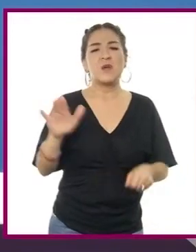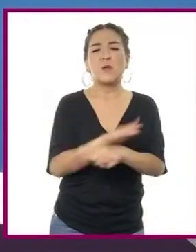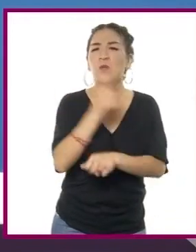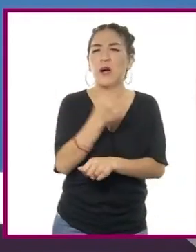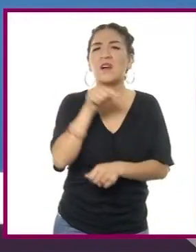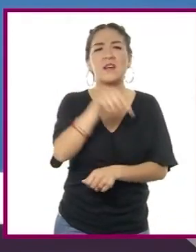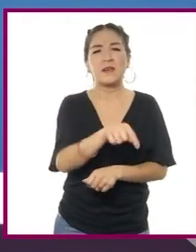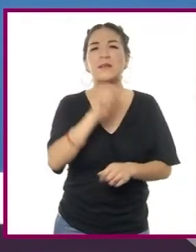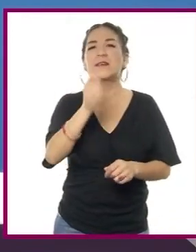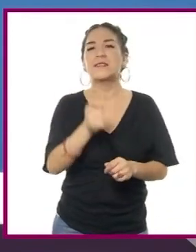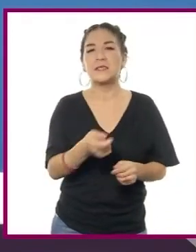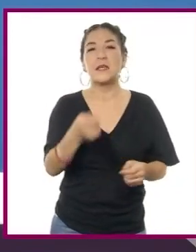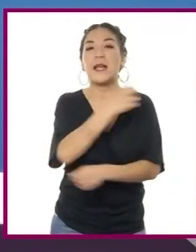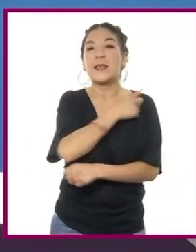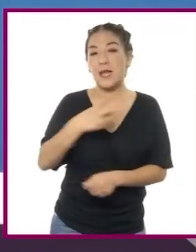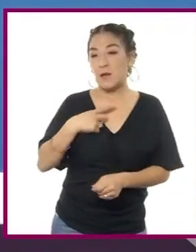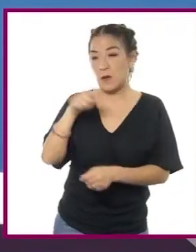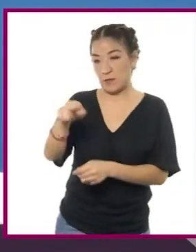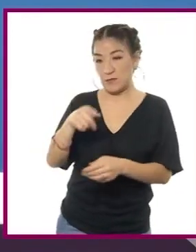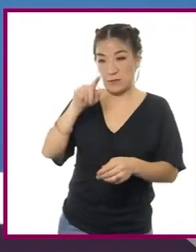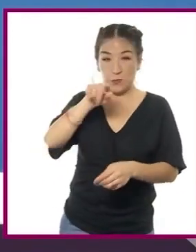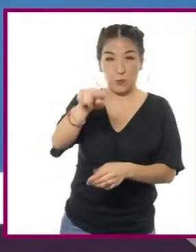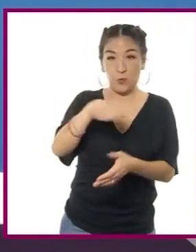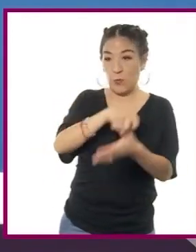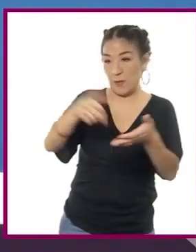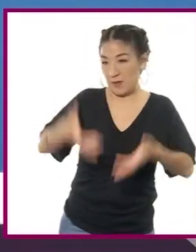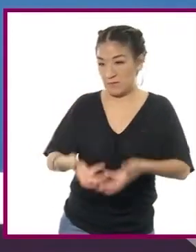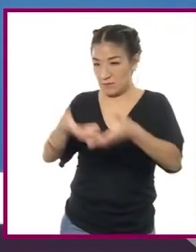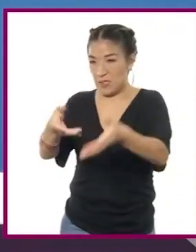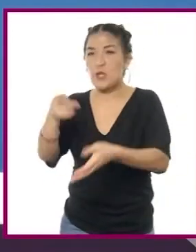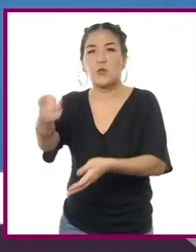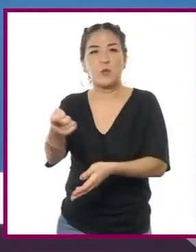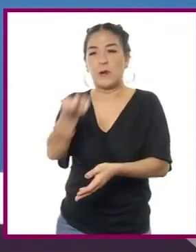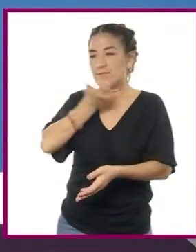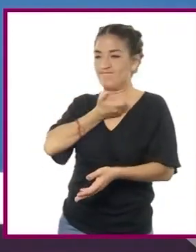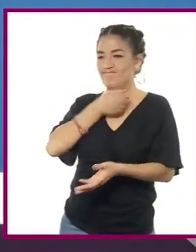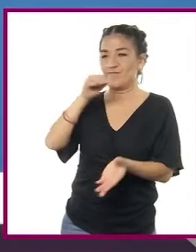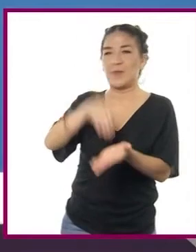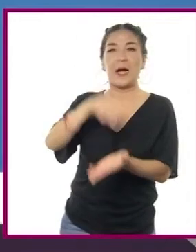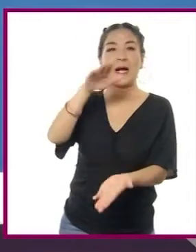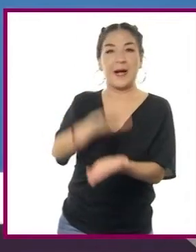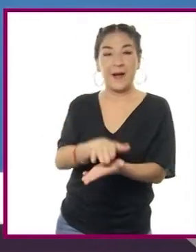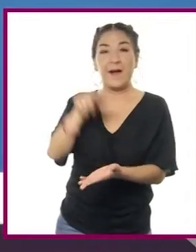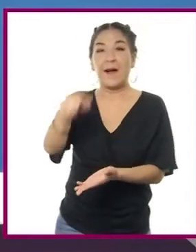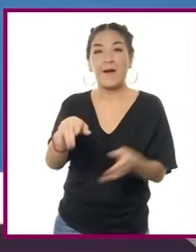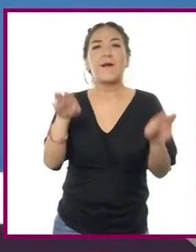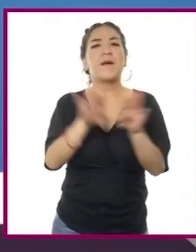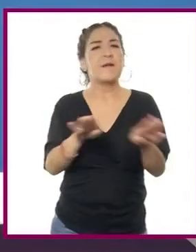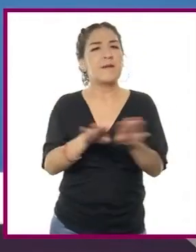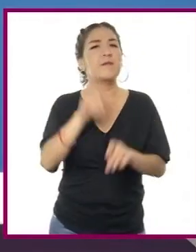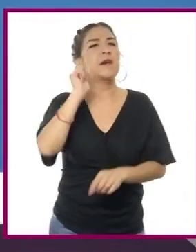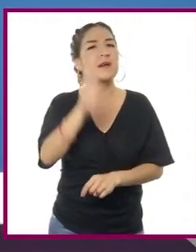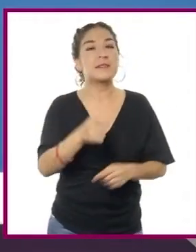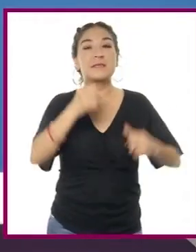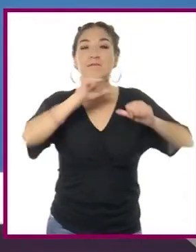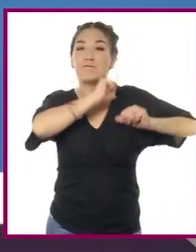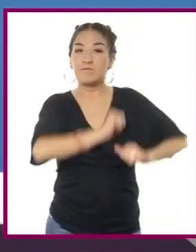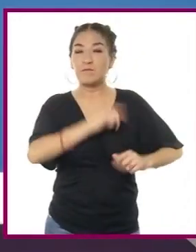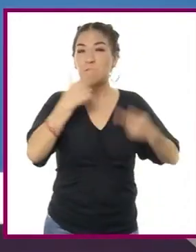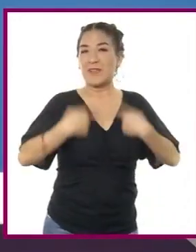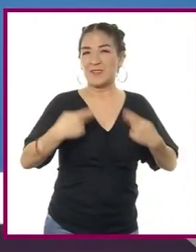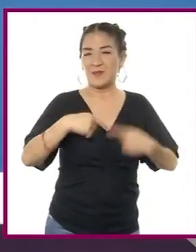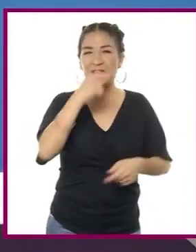este símbolo las deudas que se iban adquiriendo. Estos establecimientos, que dependían del hacendado,